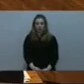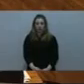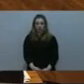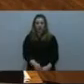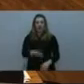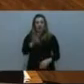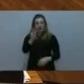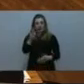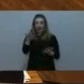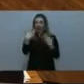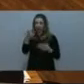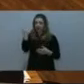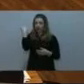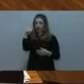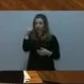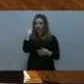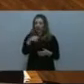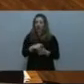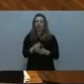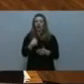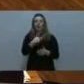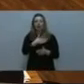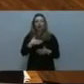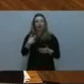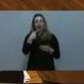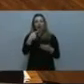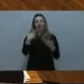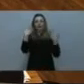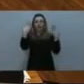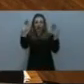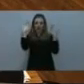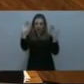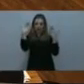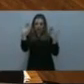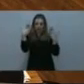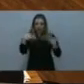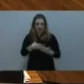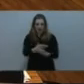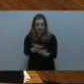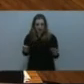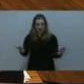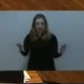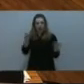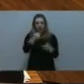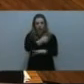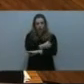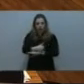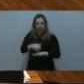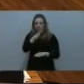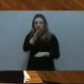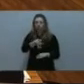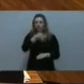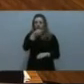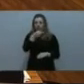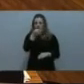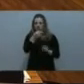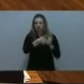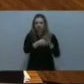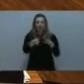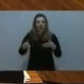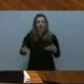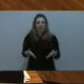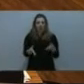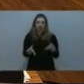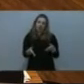Sí, gracias, presidente. Bueno, quiero felicitar al Grupo Ciudadanos por traer esto a la Cámara, una interpelación sobre el camino, porque usted sigue el camino